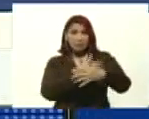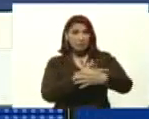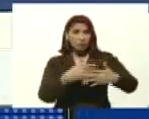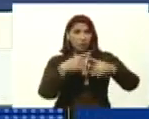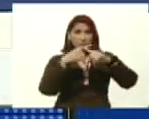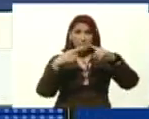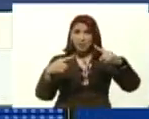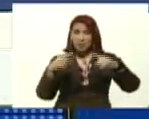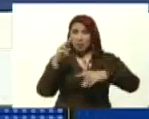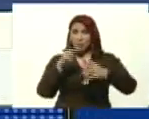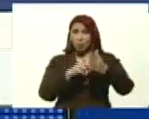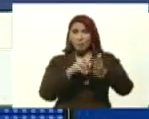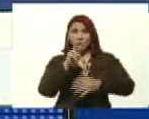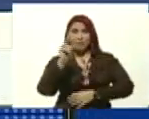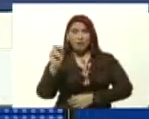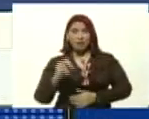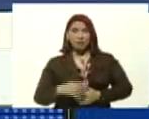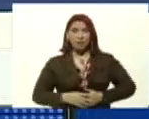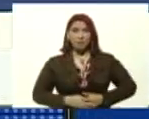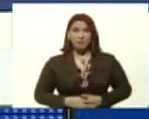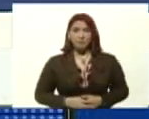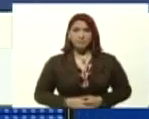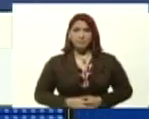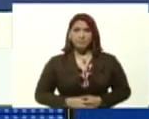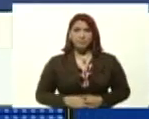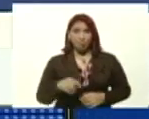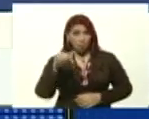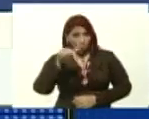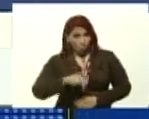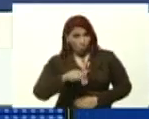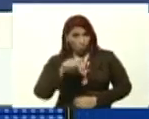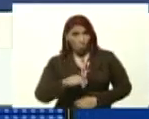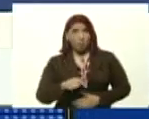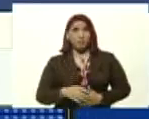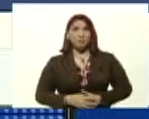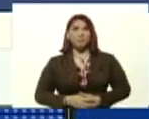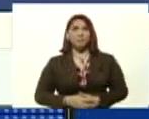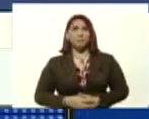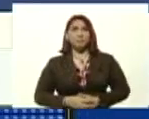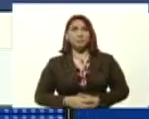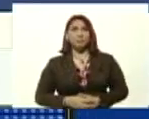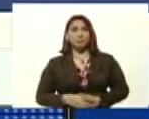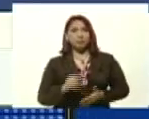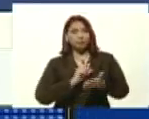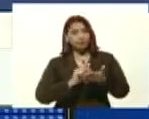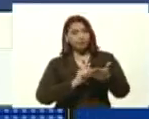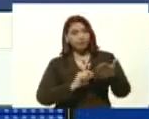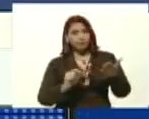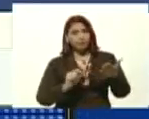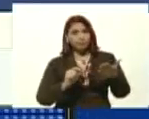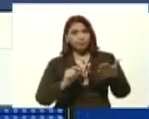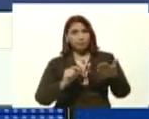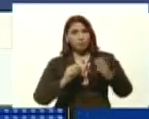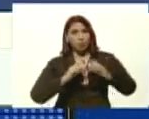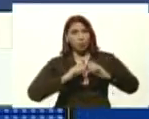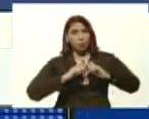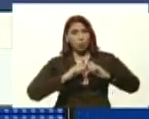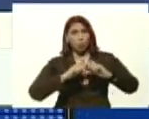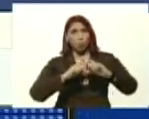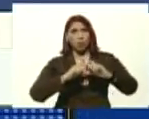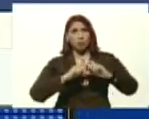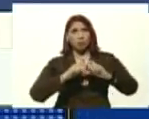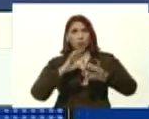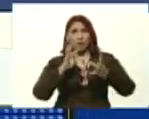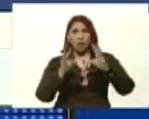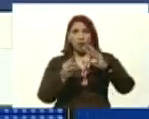6,5 millones en el 2020. Y hoy, tomen nota en su corazón, los